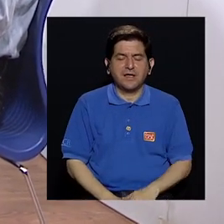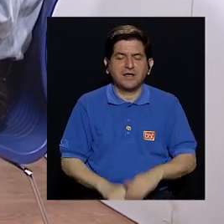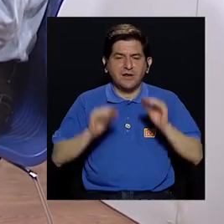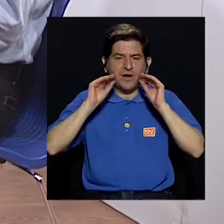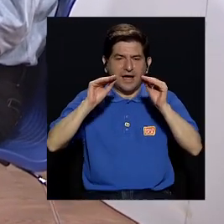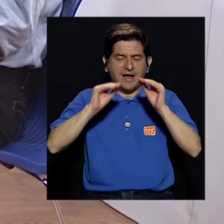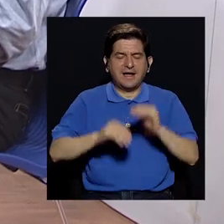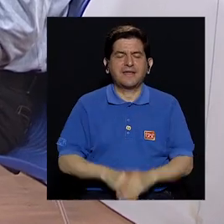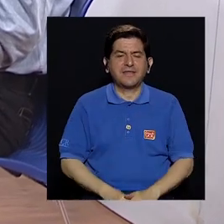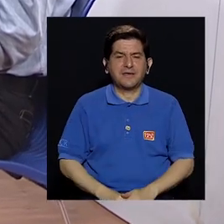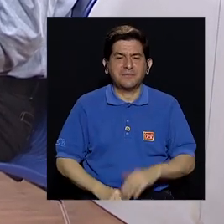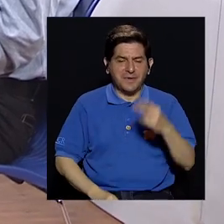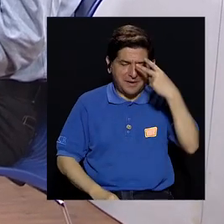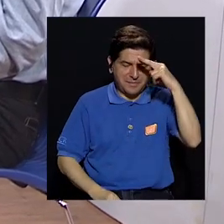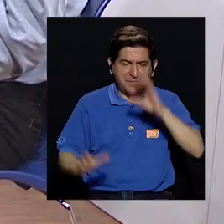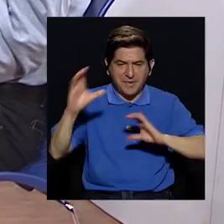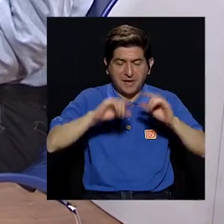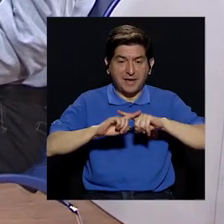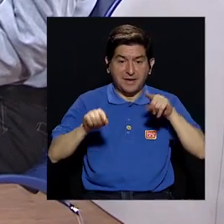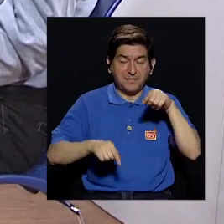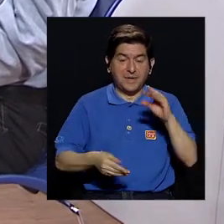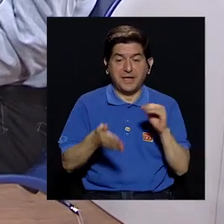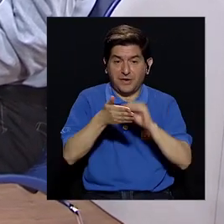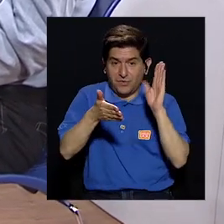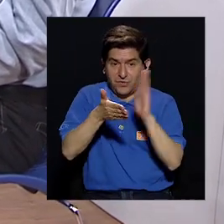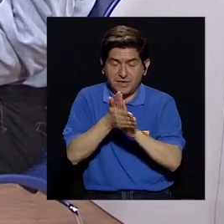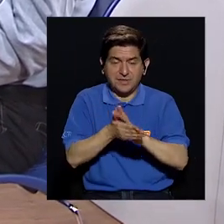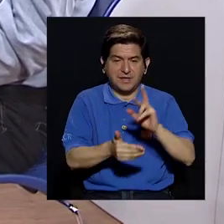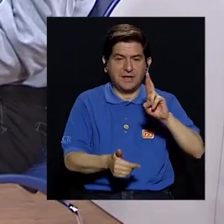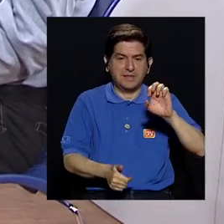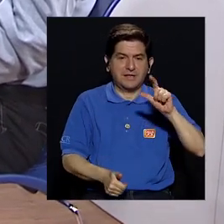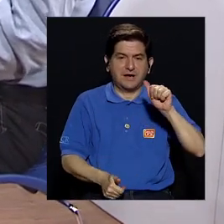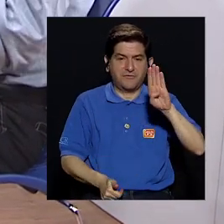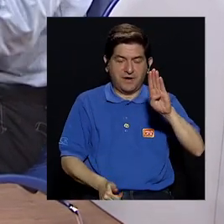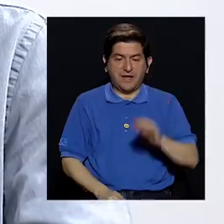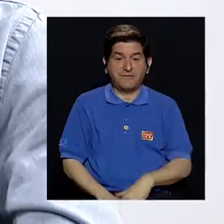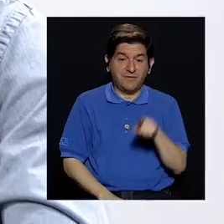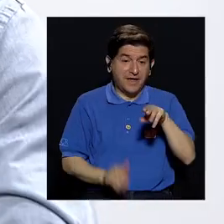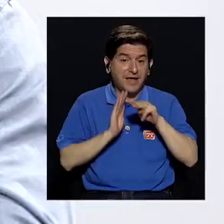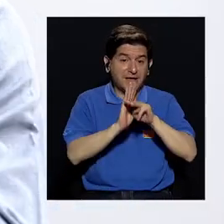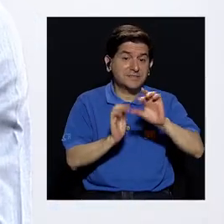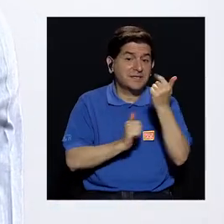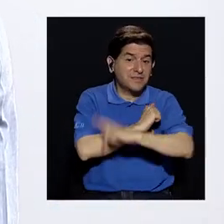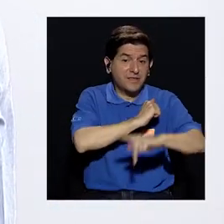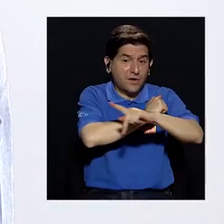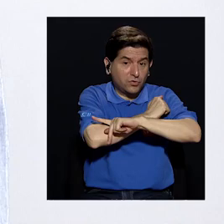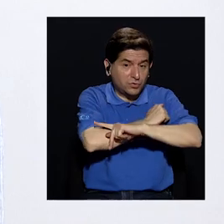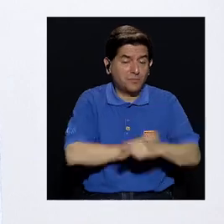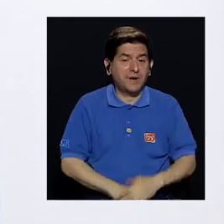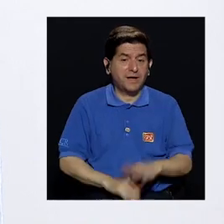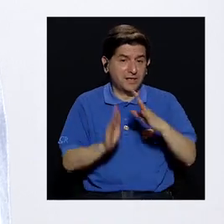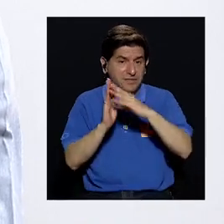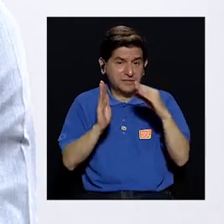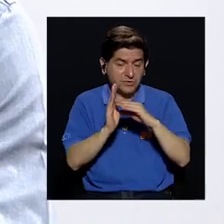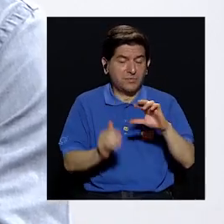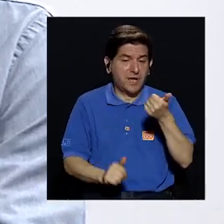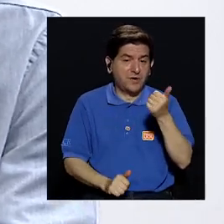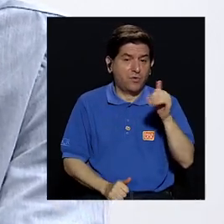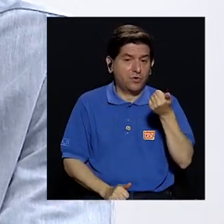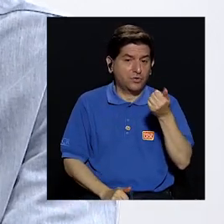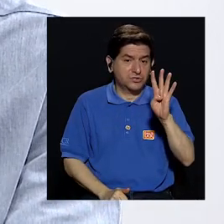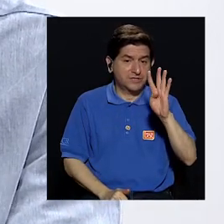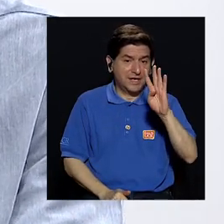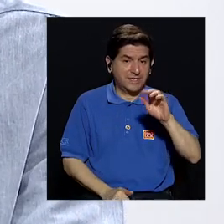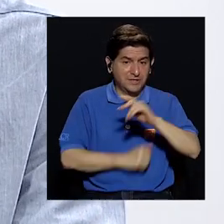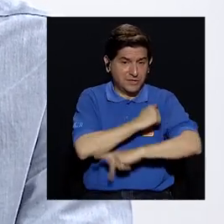etiquetado reglada para apoyar que se haga esto digamos no es el único apoyo que recibió sería el modelo a seguir en los otros 14 países